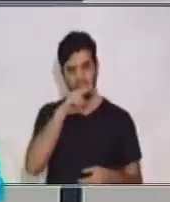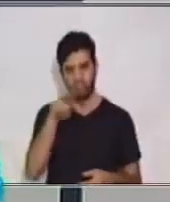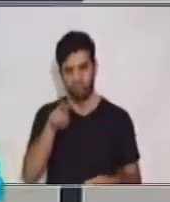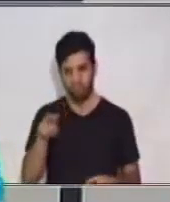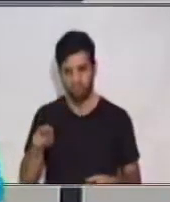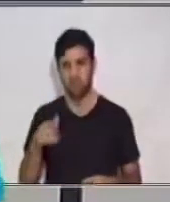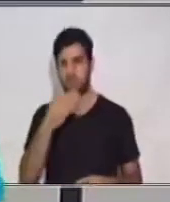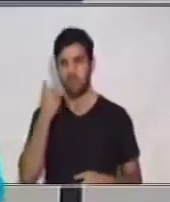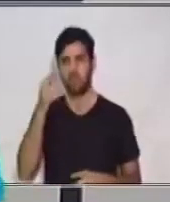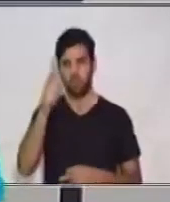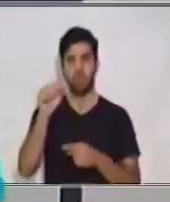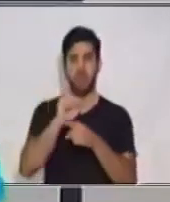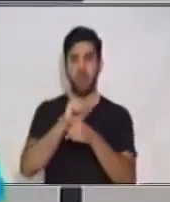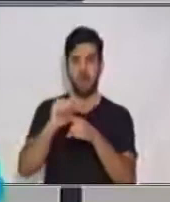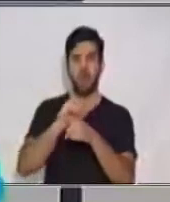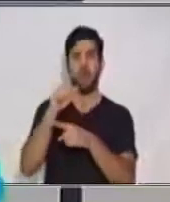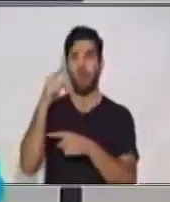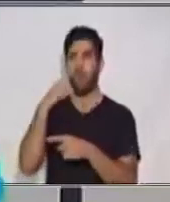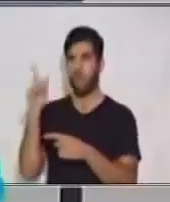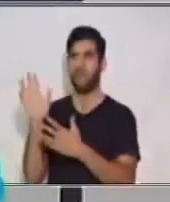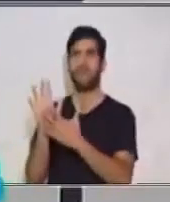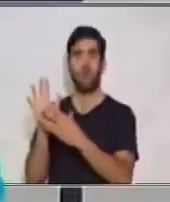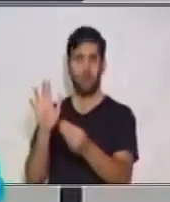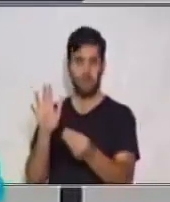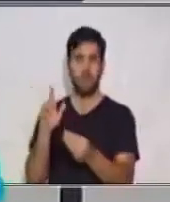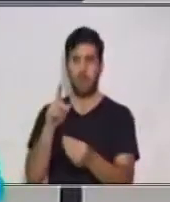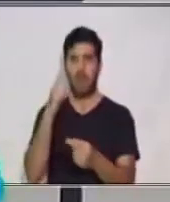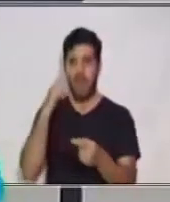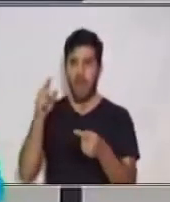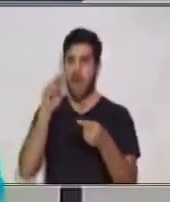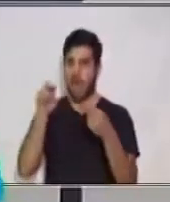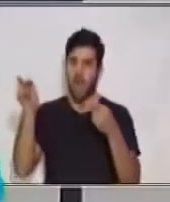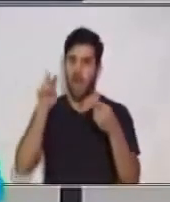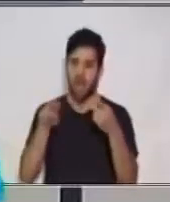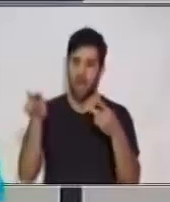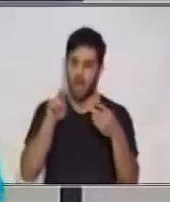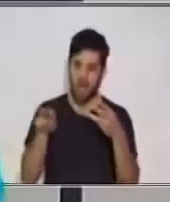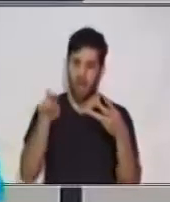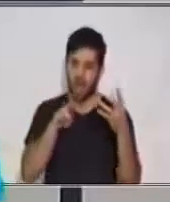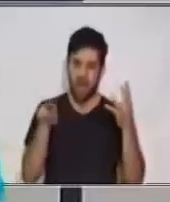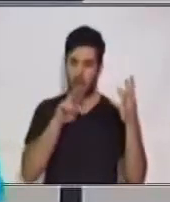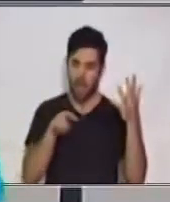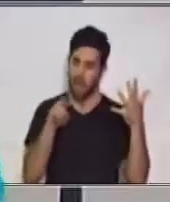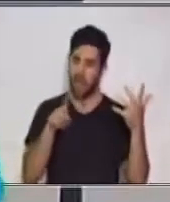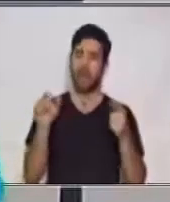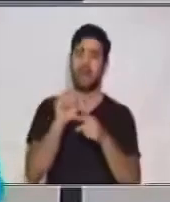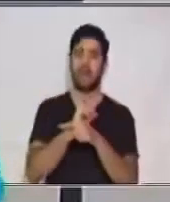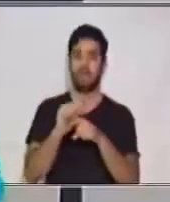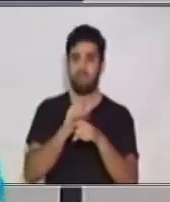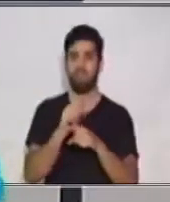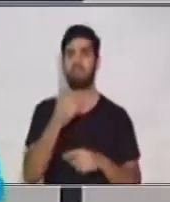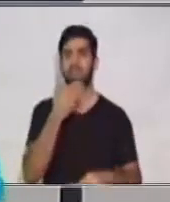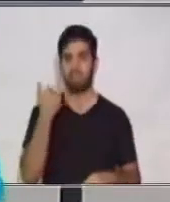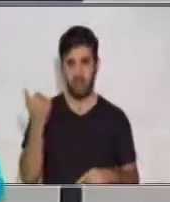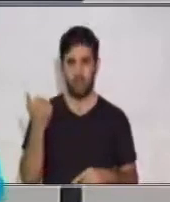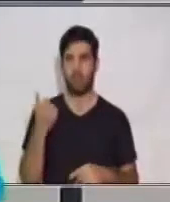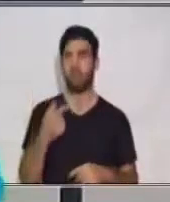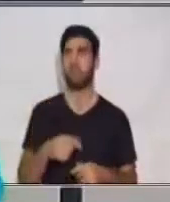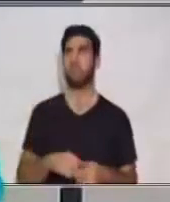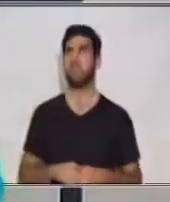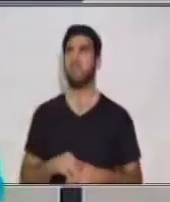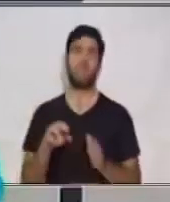ustedes puedan repetirlas hasta el momento que se les quede entonces. ¿Y cómo podemos repetir las preposiciones? Entonces, podemos clasificarlas